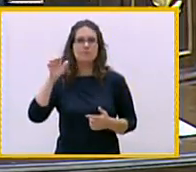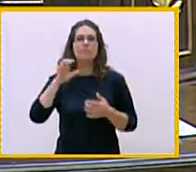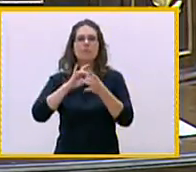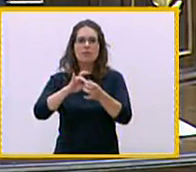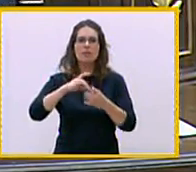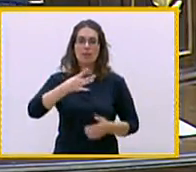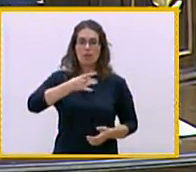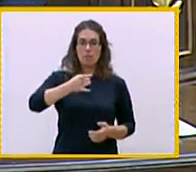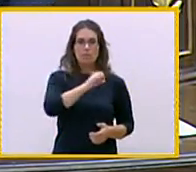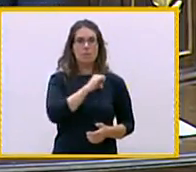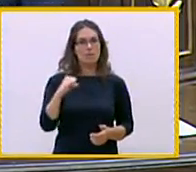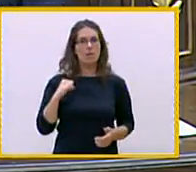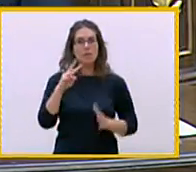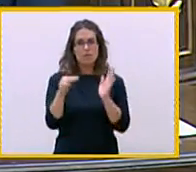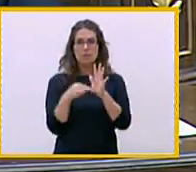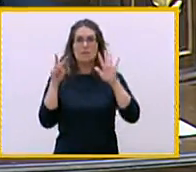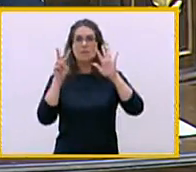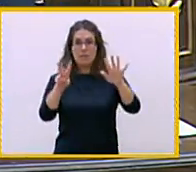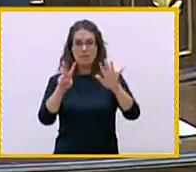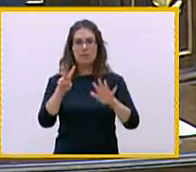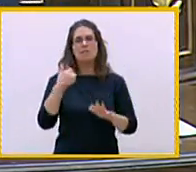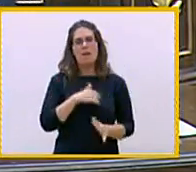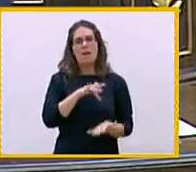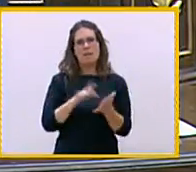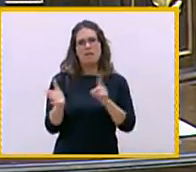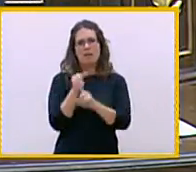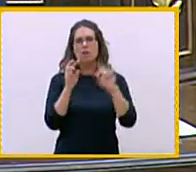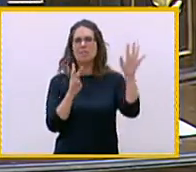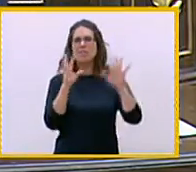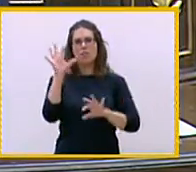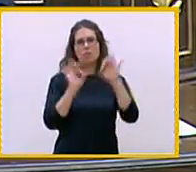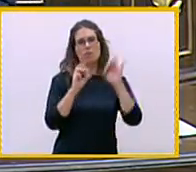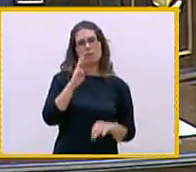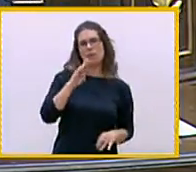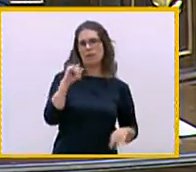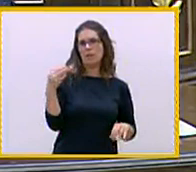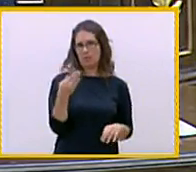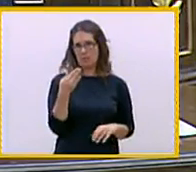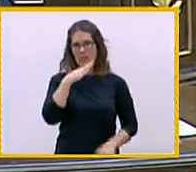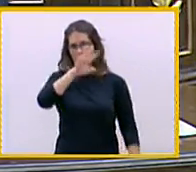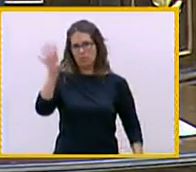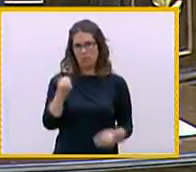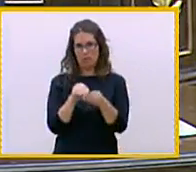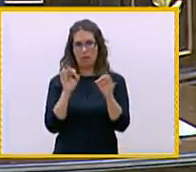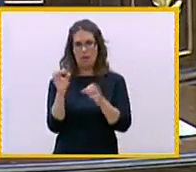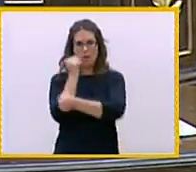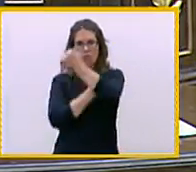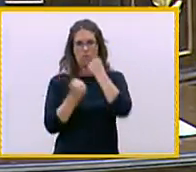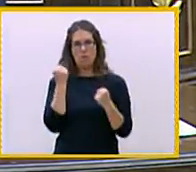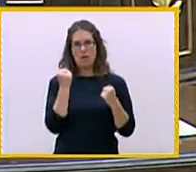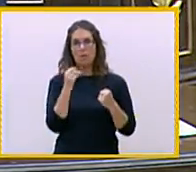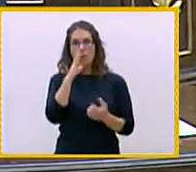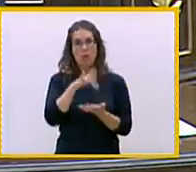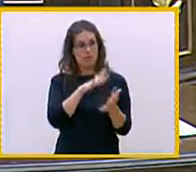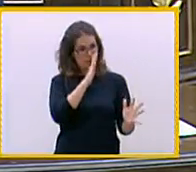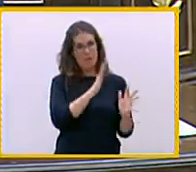en 2007 el 85% del PIB del endeudamiento total de la economía, como consecuencia de una década en la